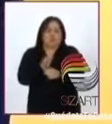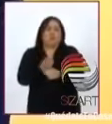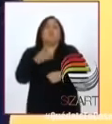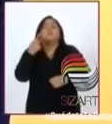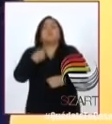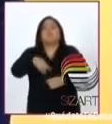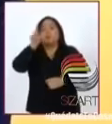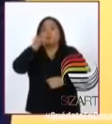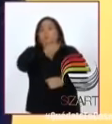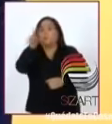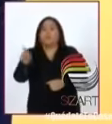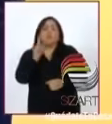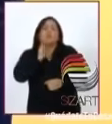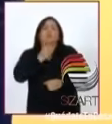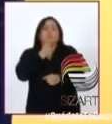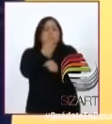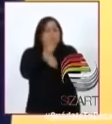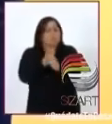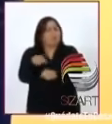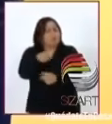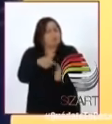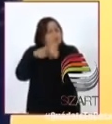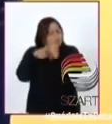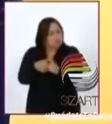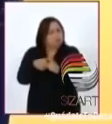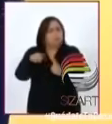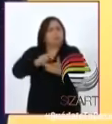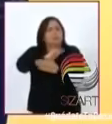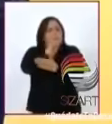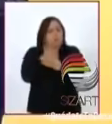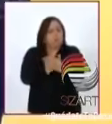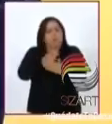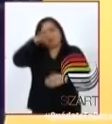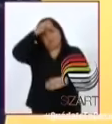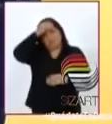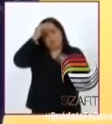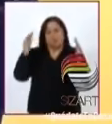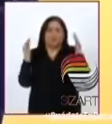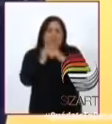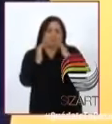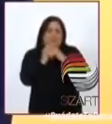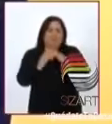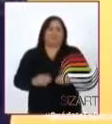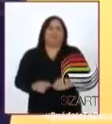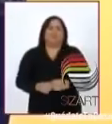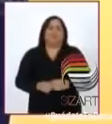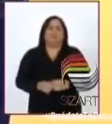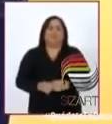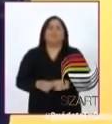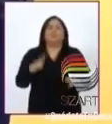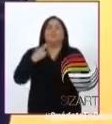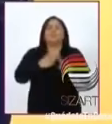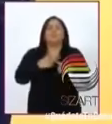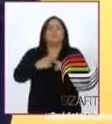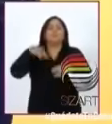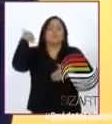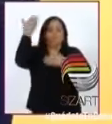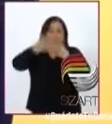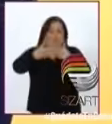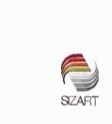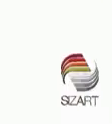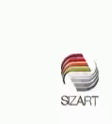pero las y los invitamos a continuar con la programación de Aprende en Casa. ¡Hasta la próxima!